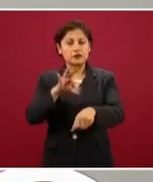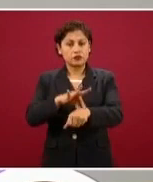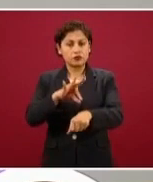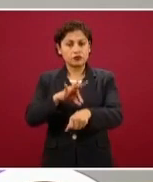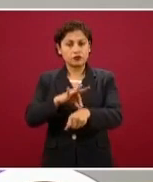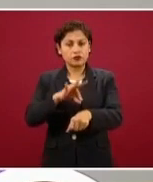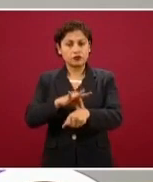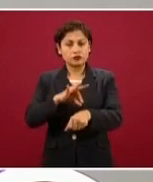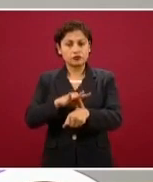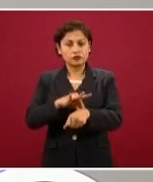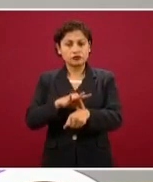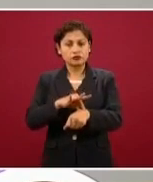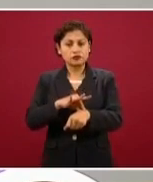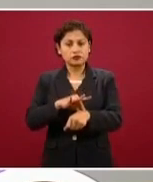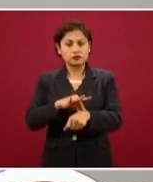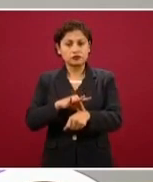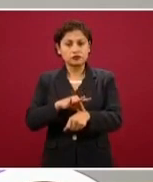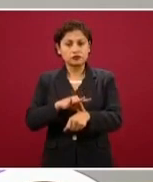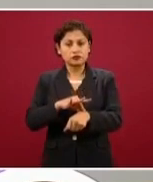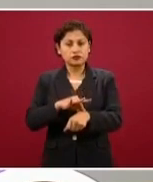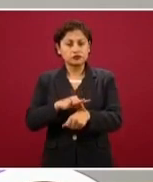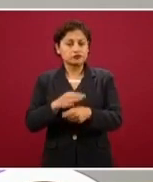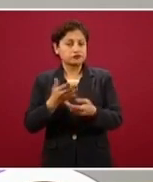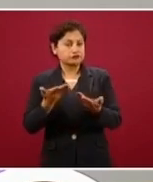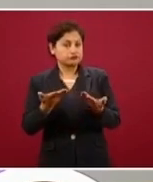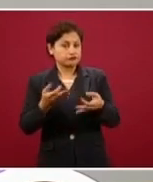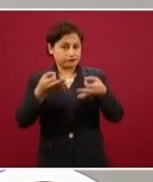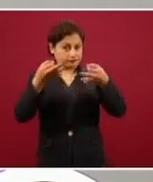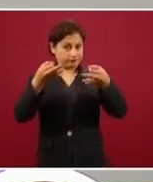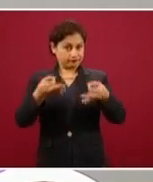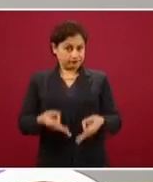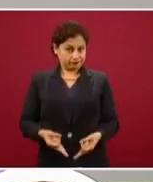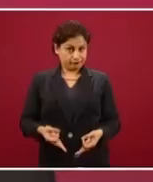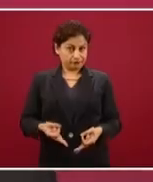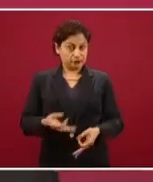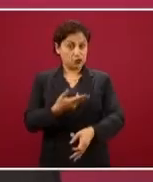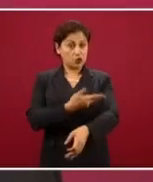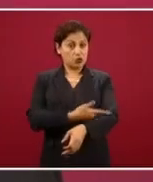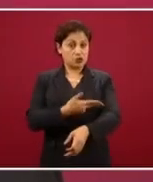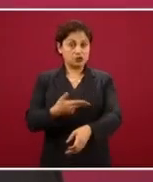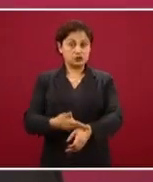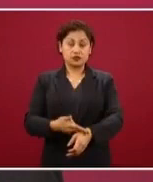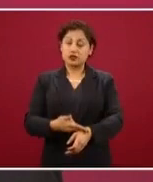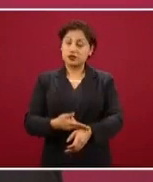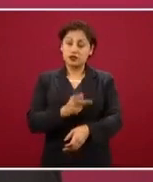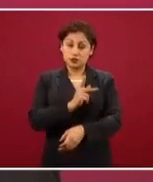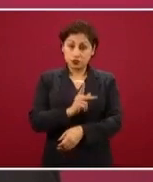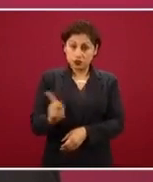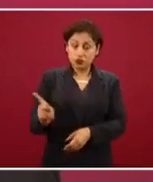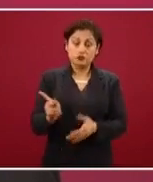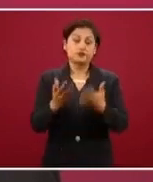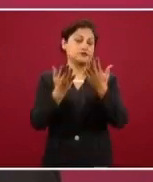actuaban con rectitud, con integridad, con honestidad.